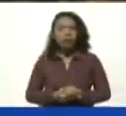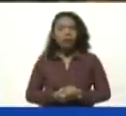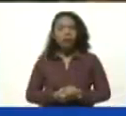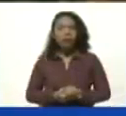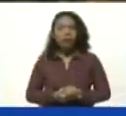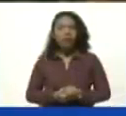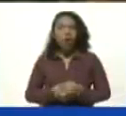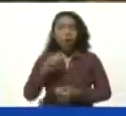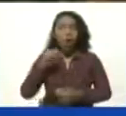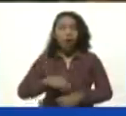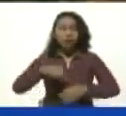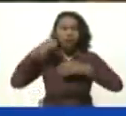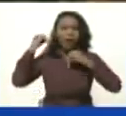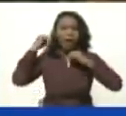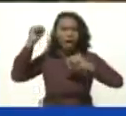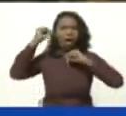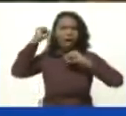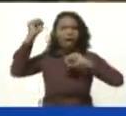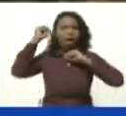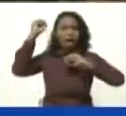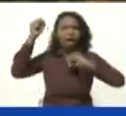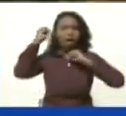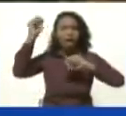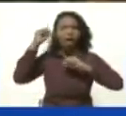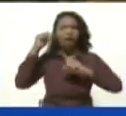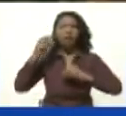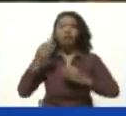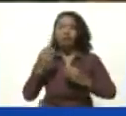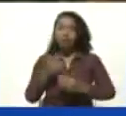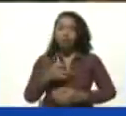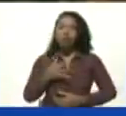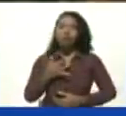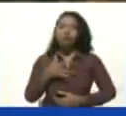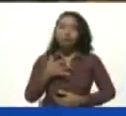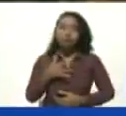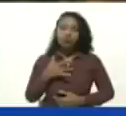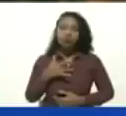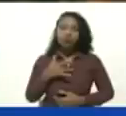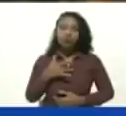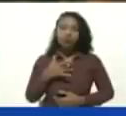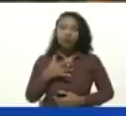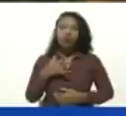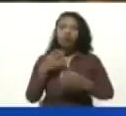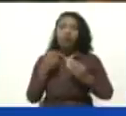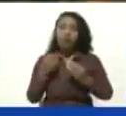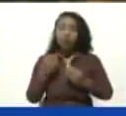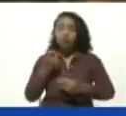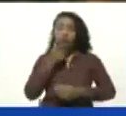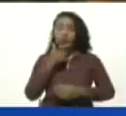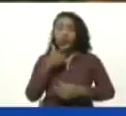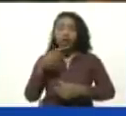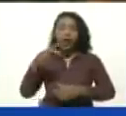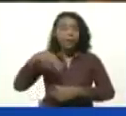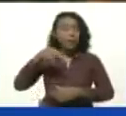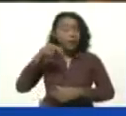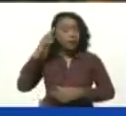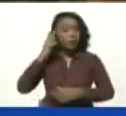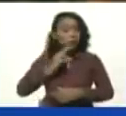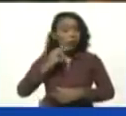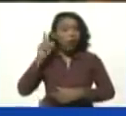Hoy una manifestación muy sentida, muy hermosa en la Plaza Bolívar de